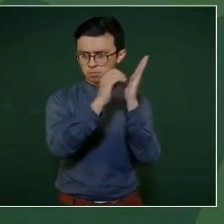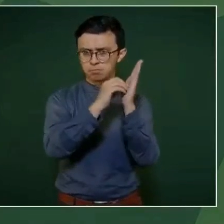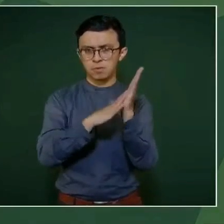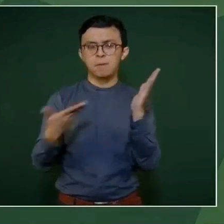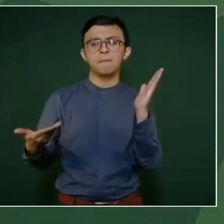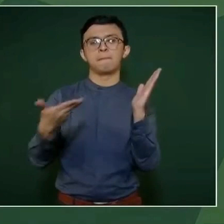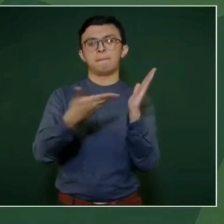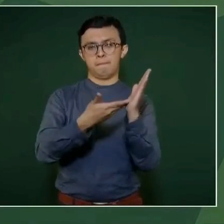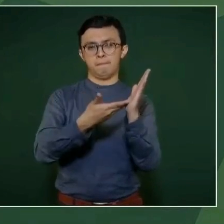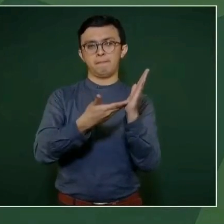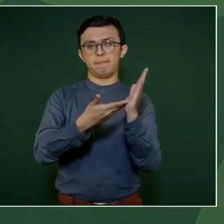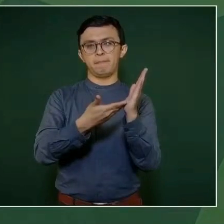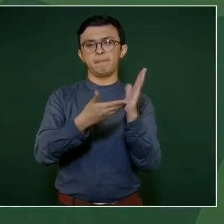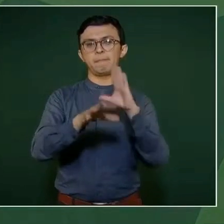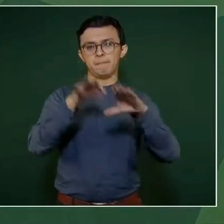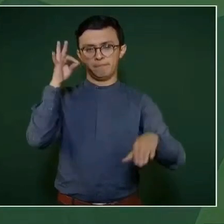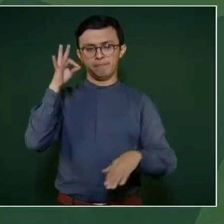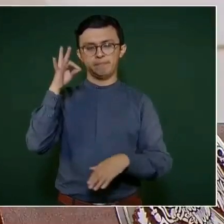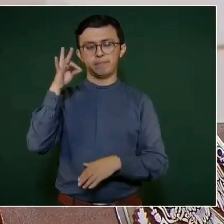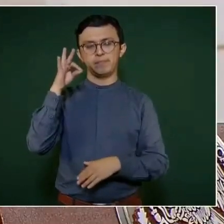Entonces, por eso también,